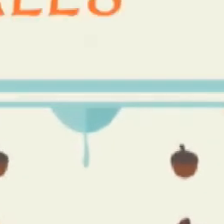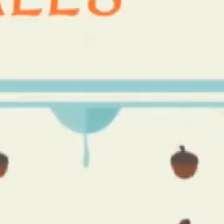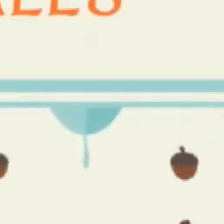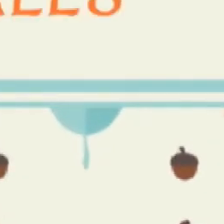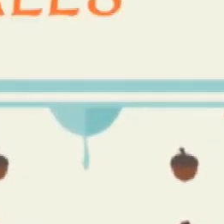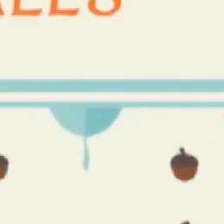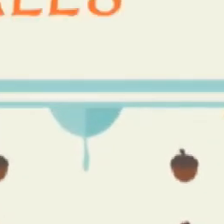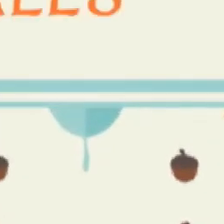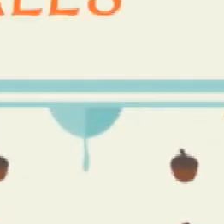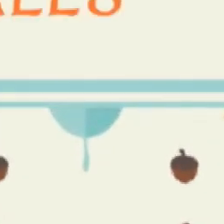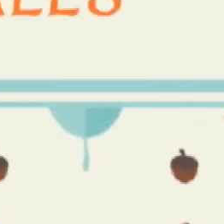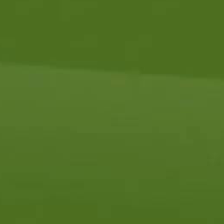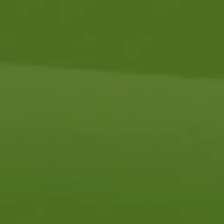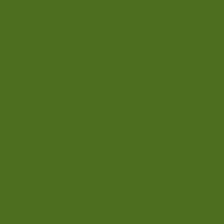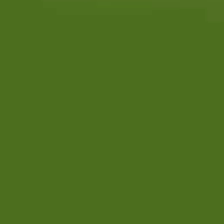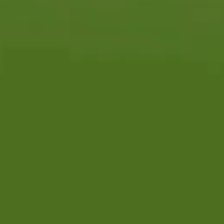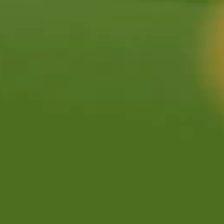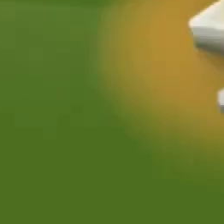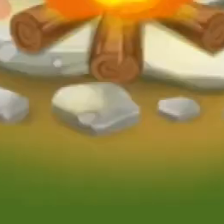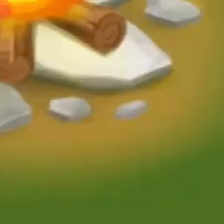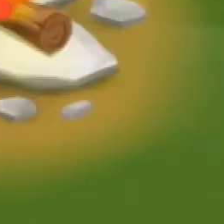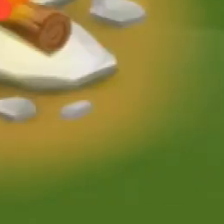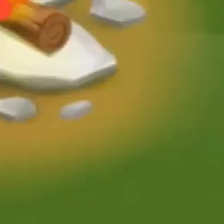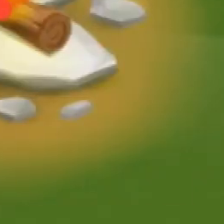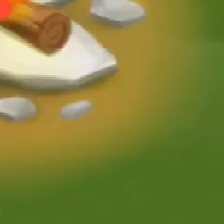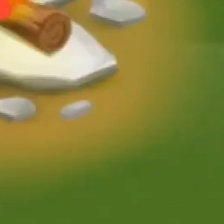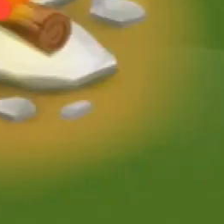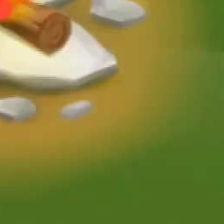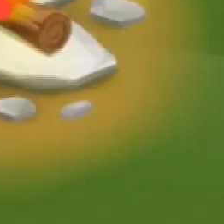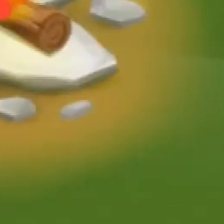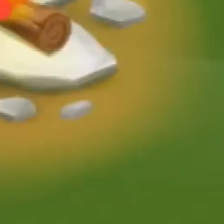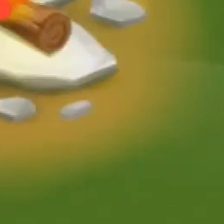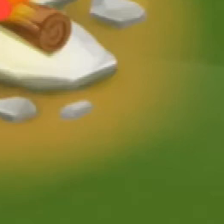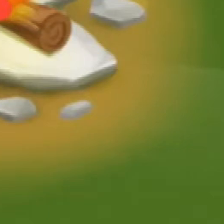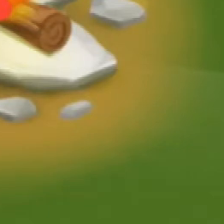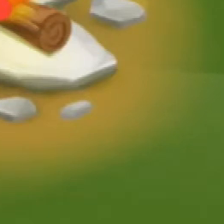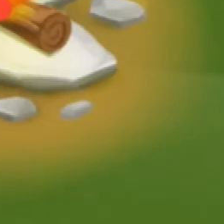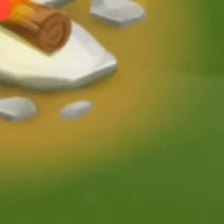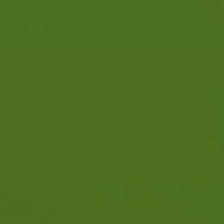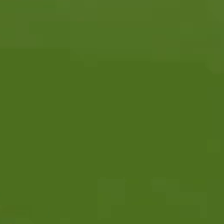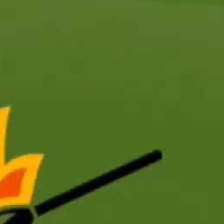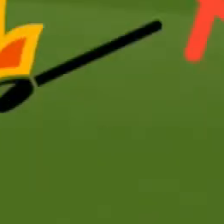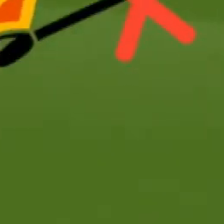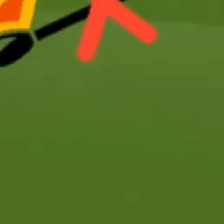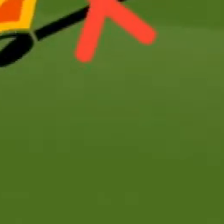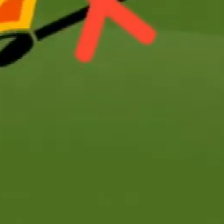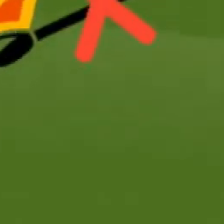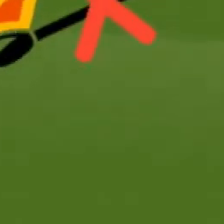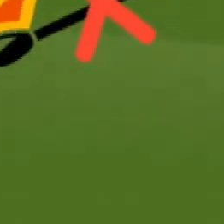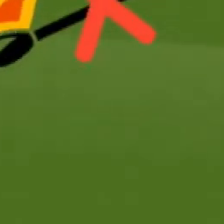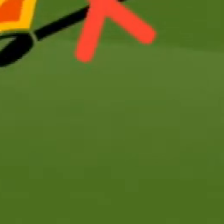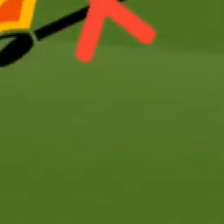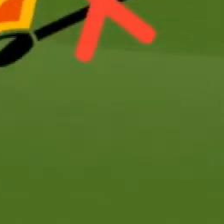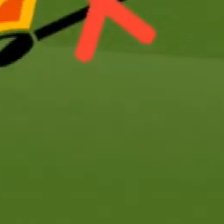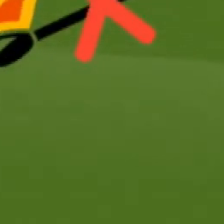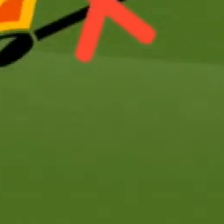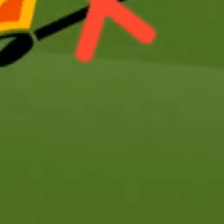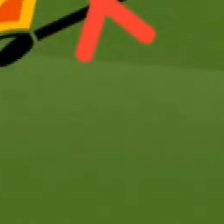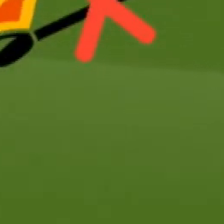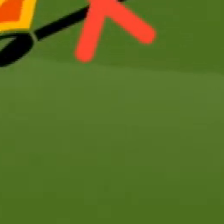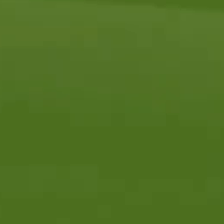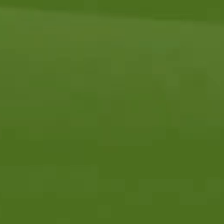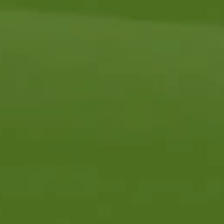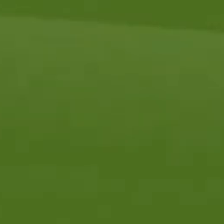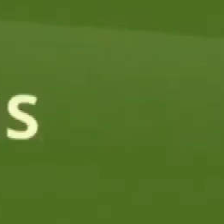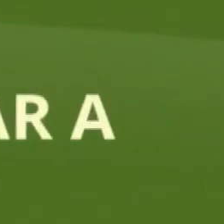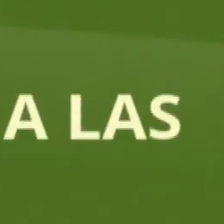para prevenir incendios forestales. Evite realizar fogatas y quemas controladas. No arroje cigarrillos y fósforos